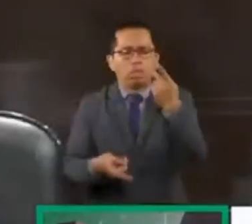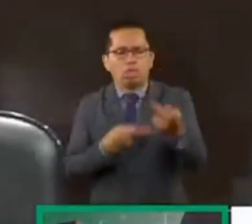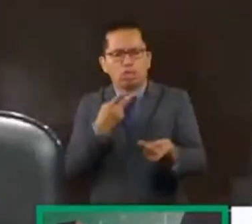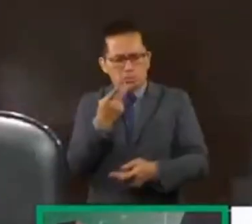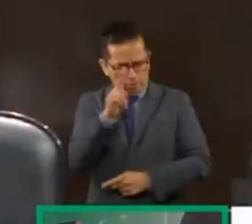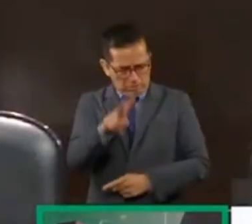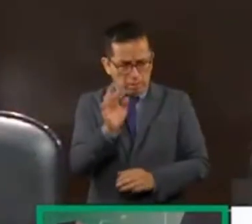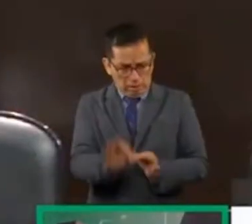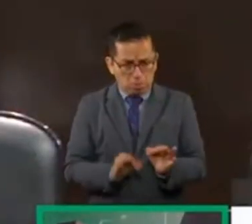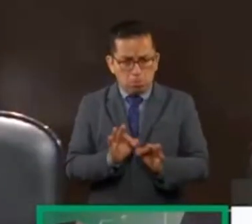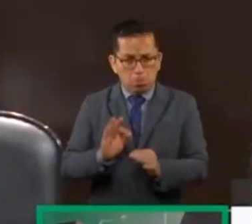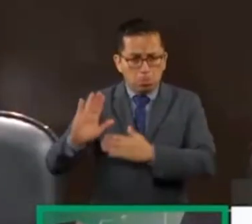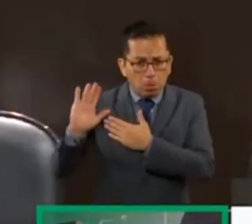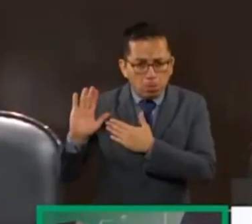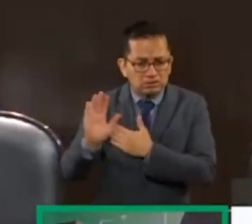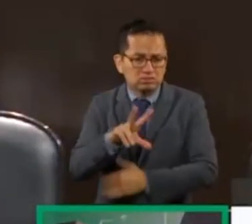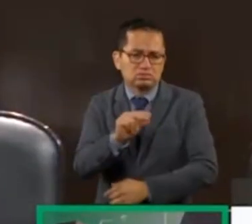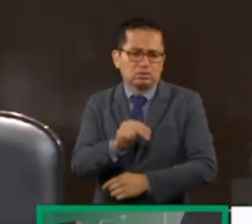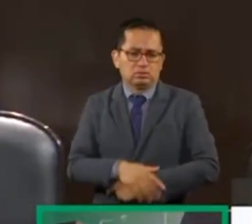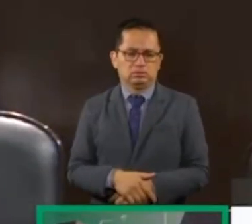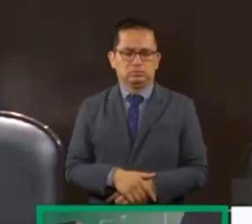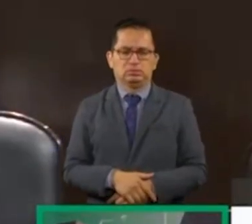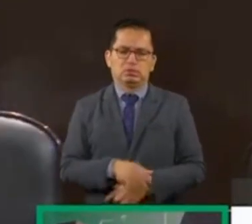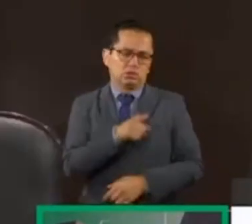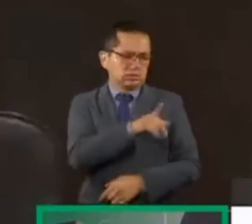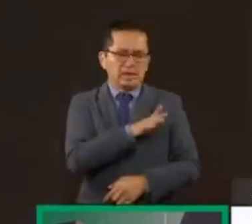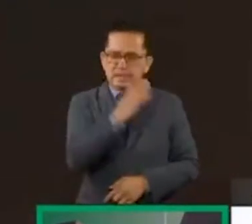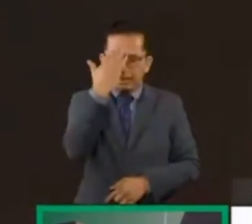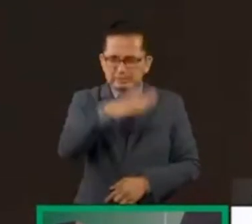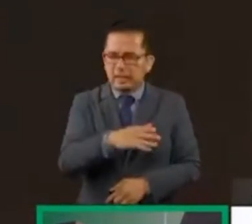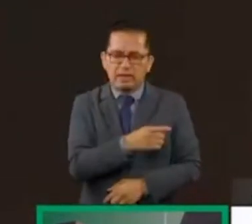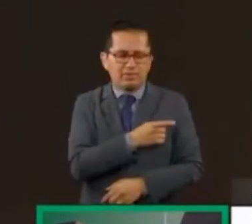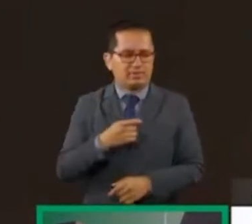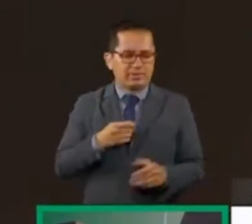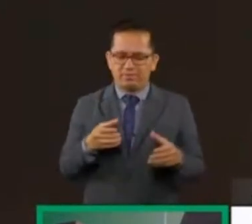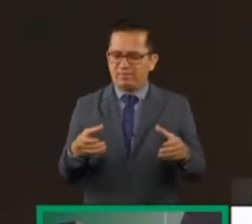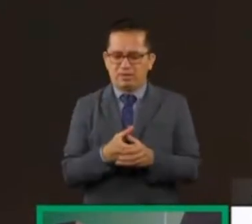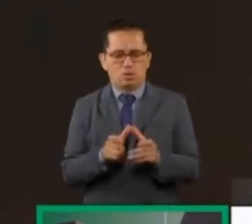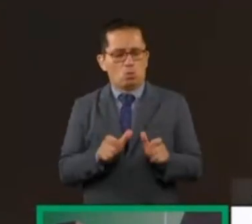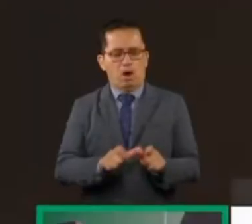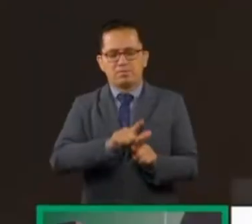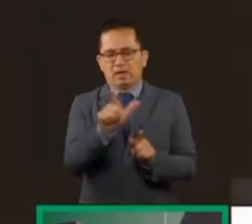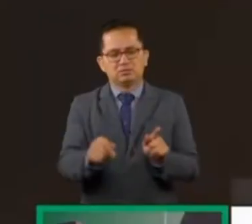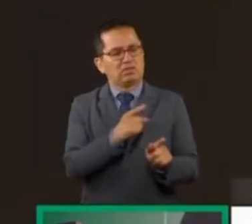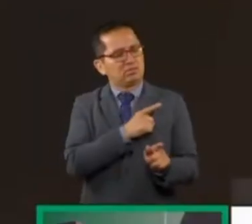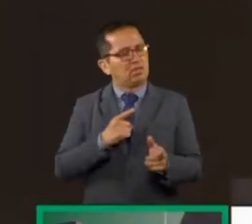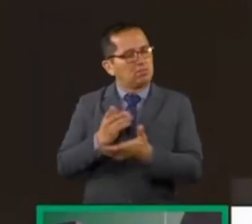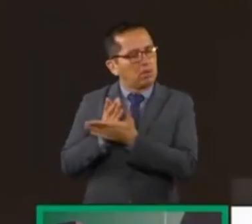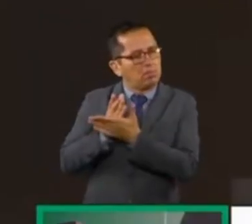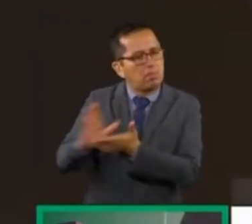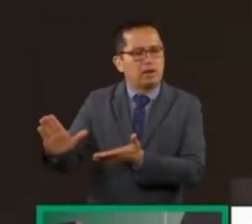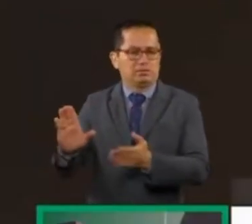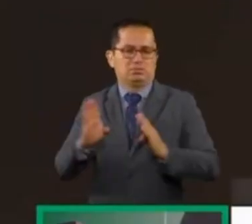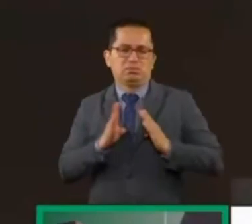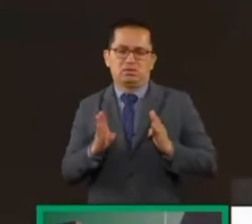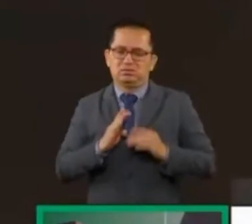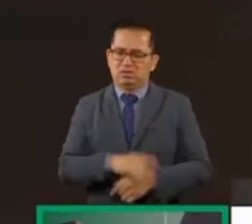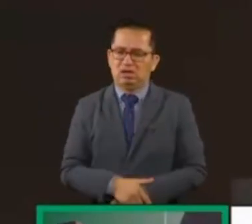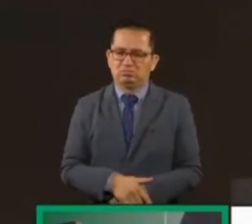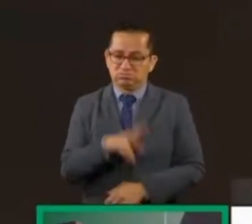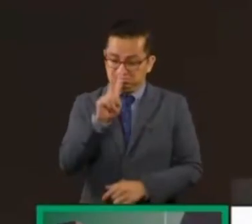Guardia Nacional, lo saben bien, debió haber sido civil. Es distinto a lo prometido. Votaremos en